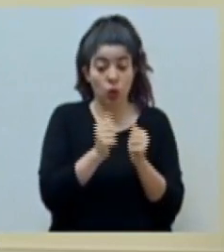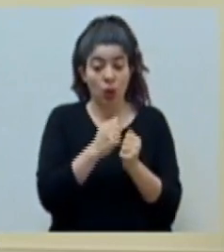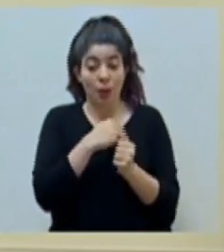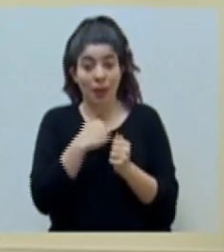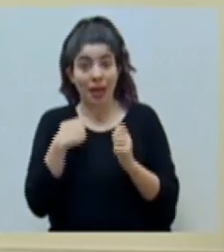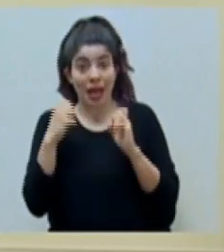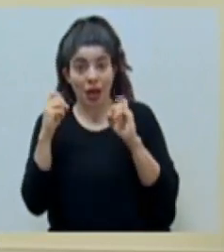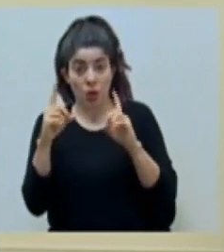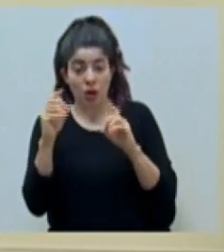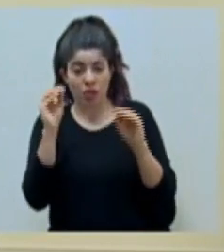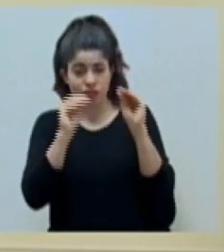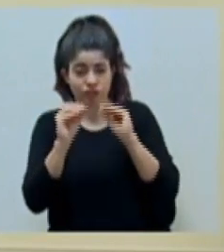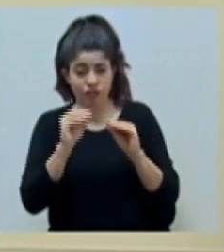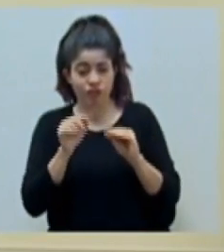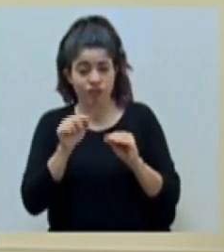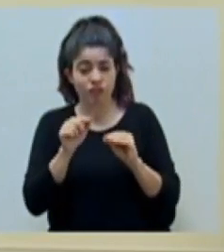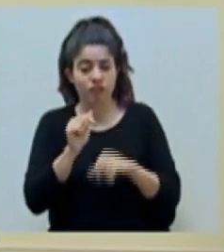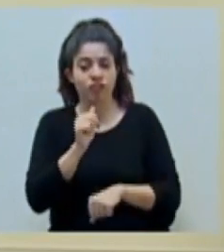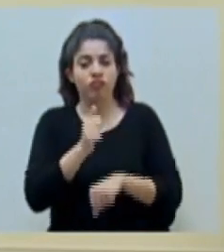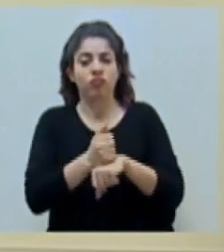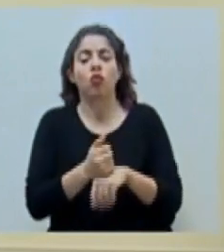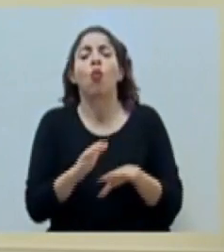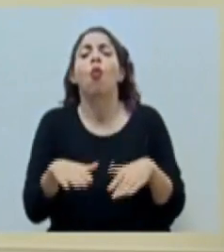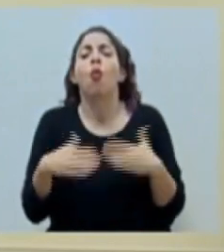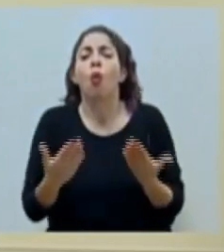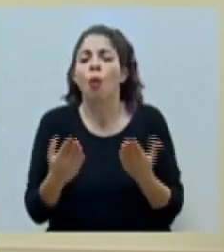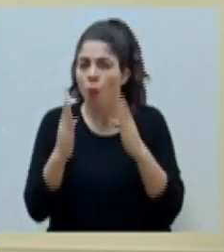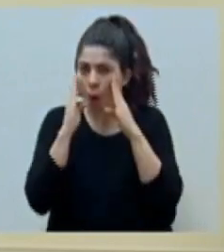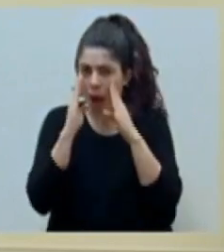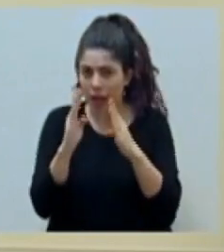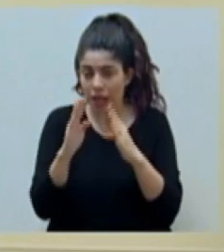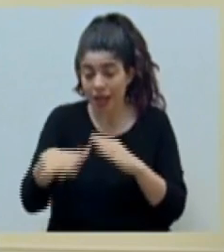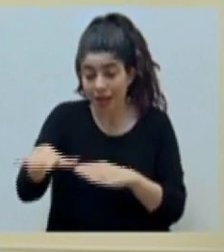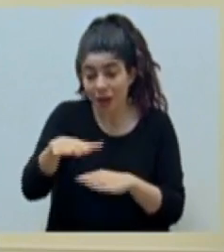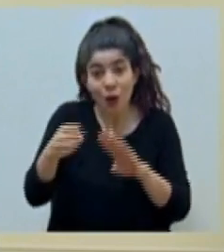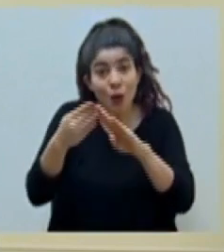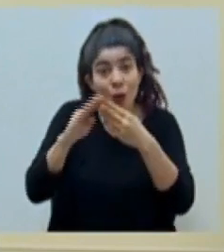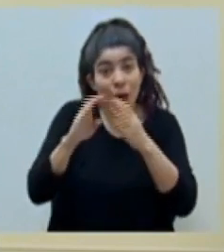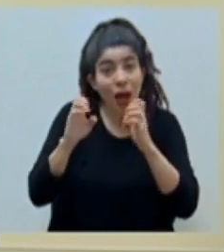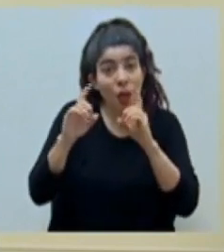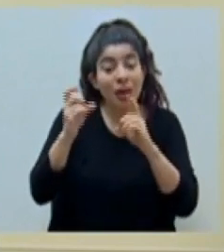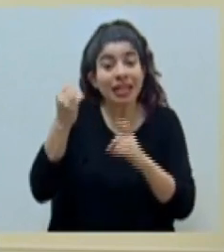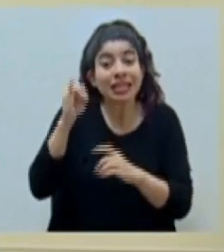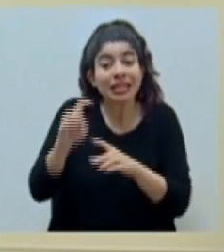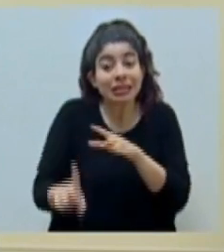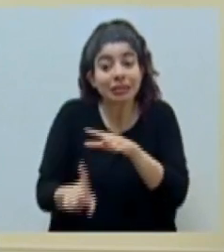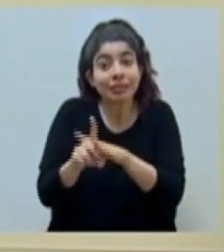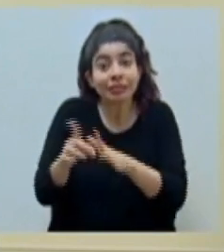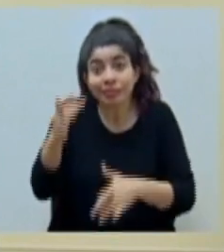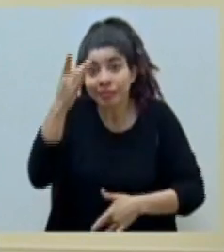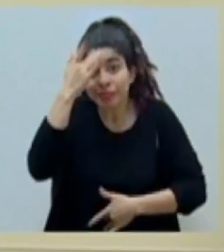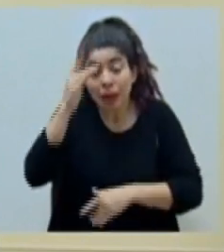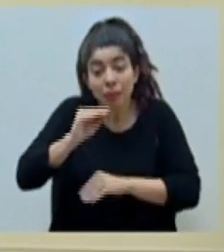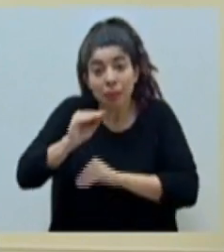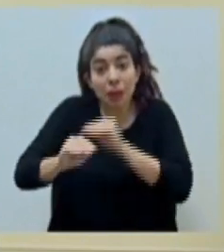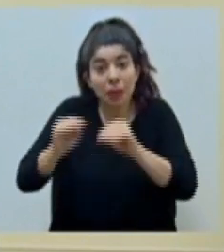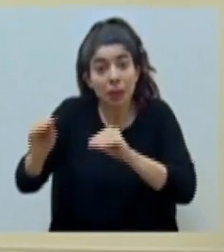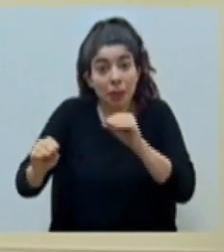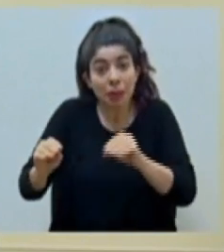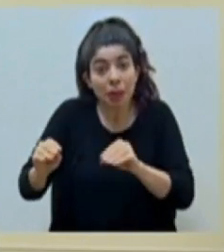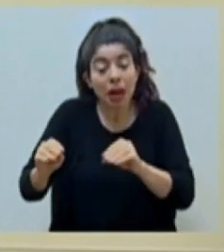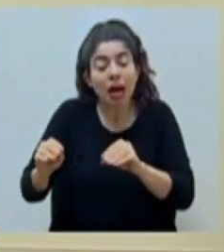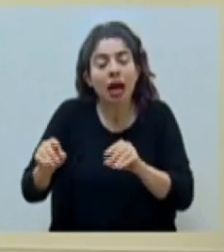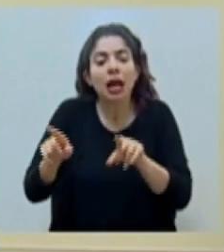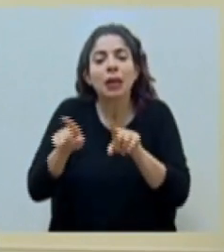Educación, establecen el abordaje que hay que hacer desde la comunidad educativa en caso de una situación de contagio, y en particular